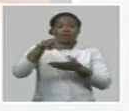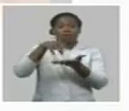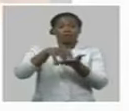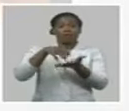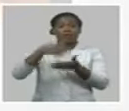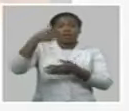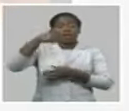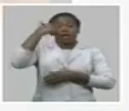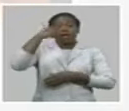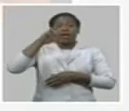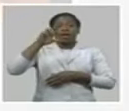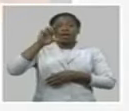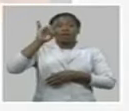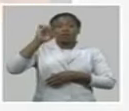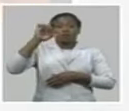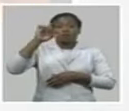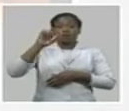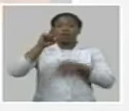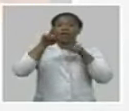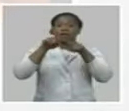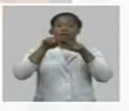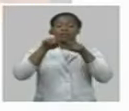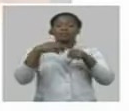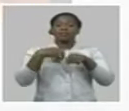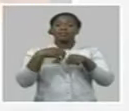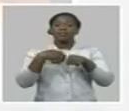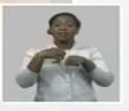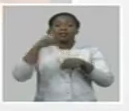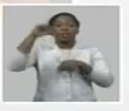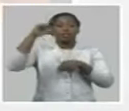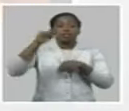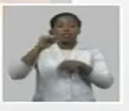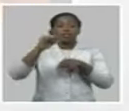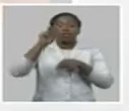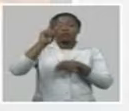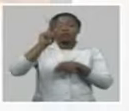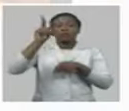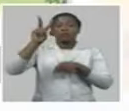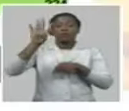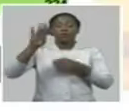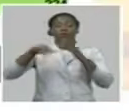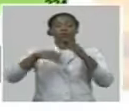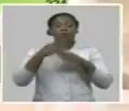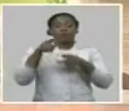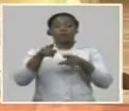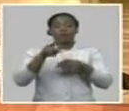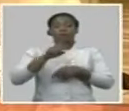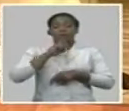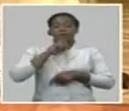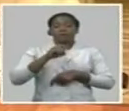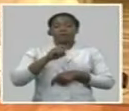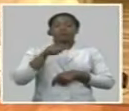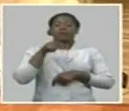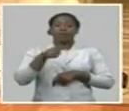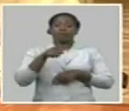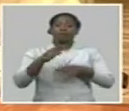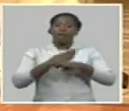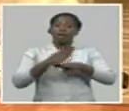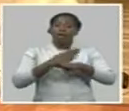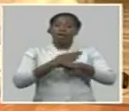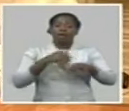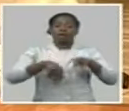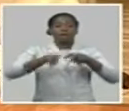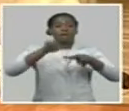y el sistema coca salsa con 224 días tenemos una ventaja que se ha ido trabajando en la capital